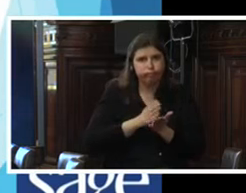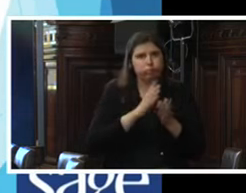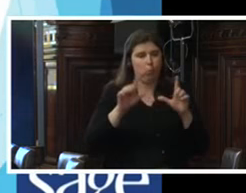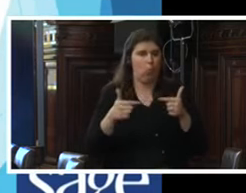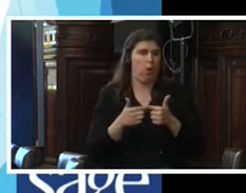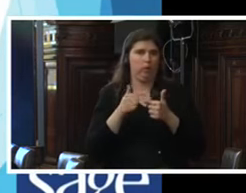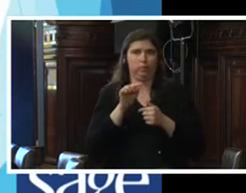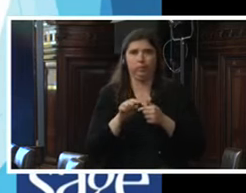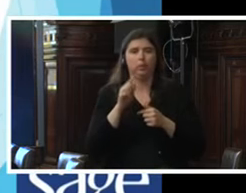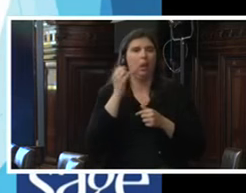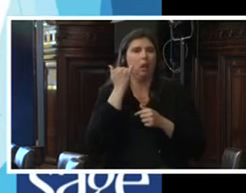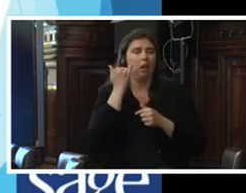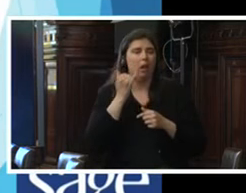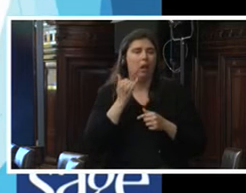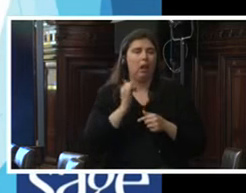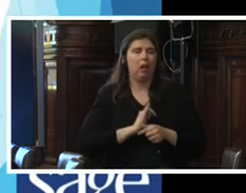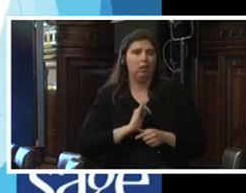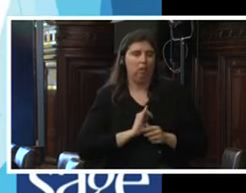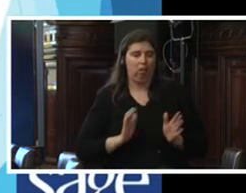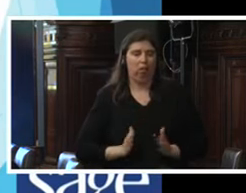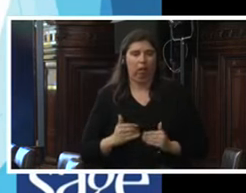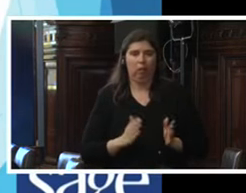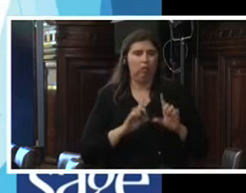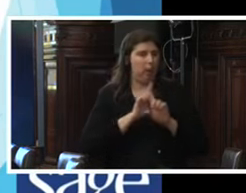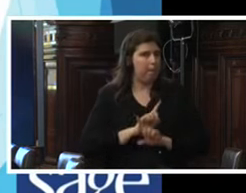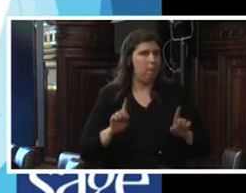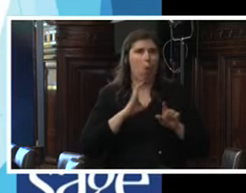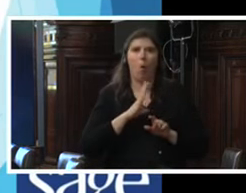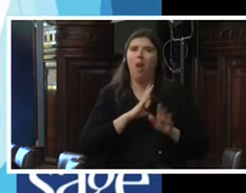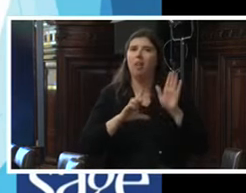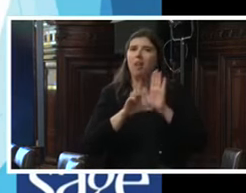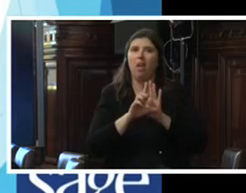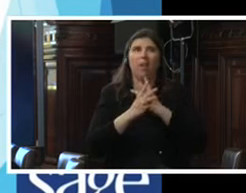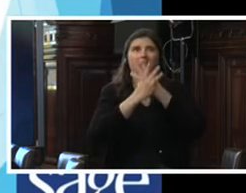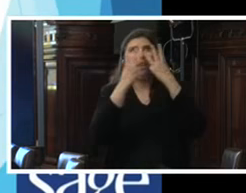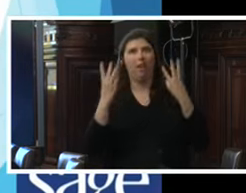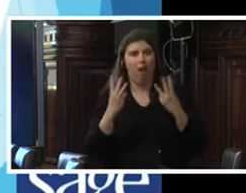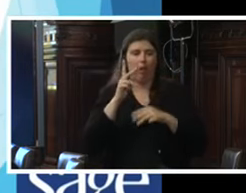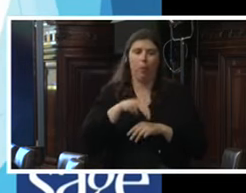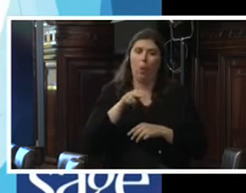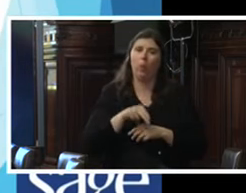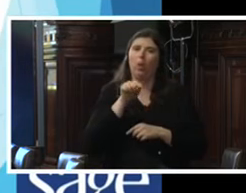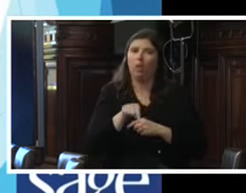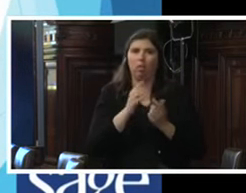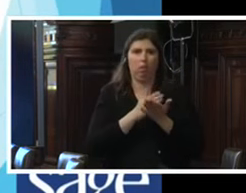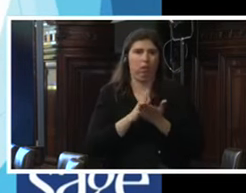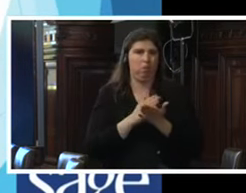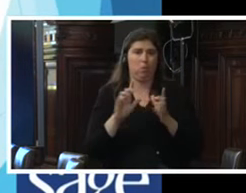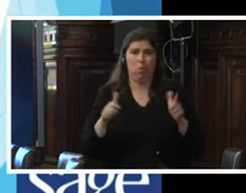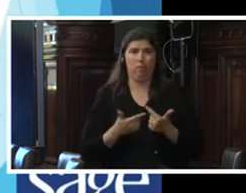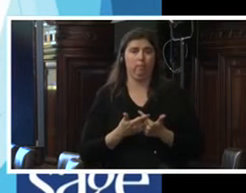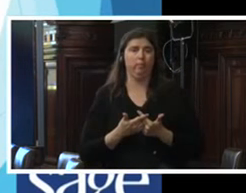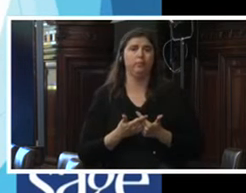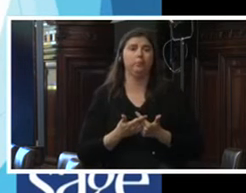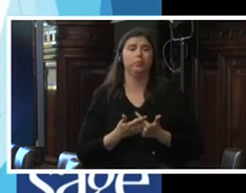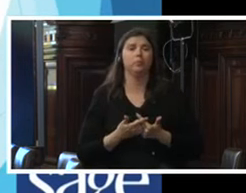fútbol disney national united states por evelyn salt del esperma nation el 20 de los fans de decoración de ventanas